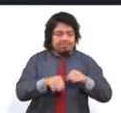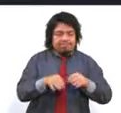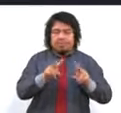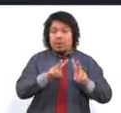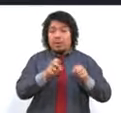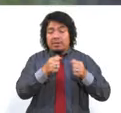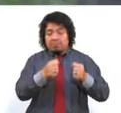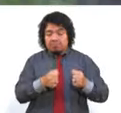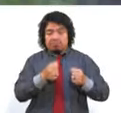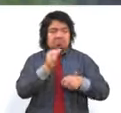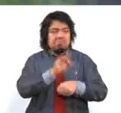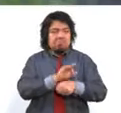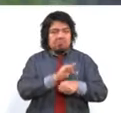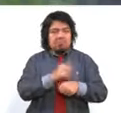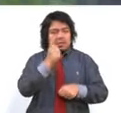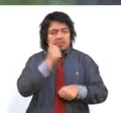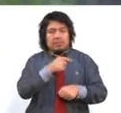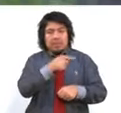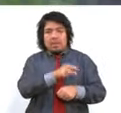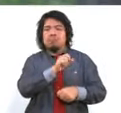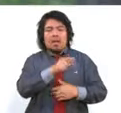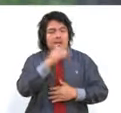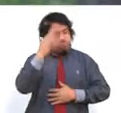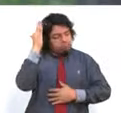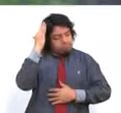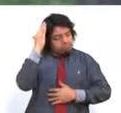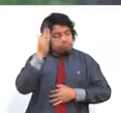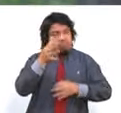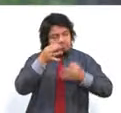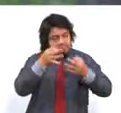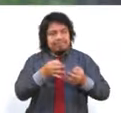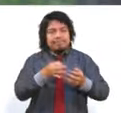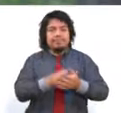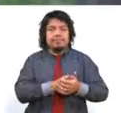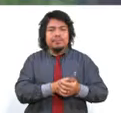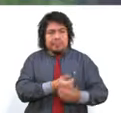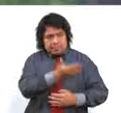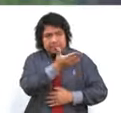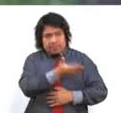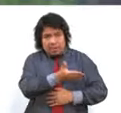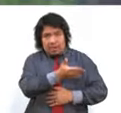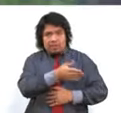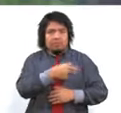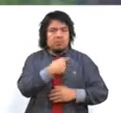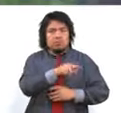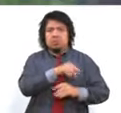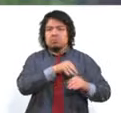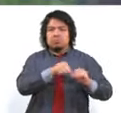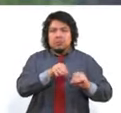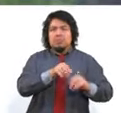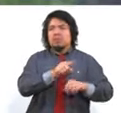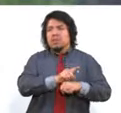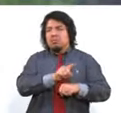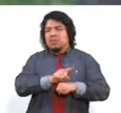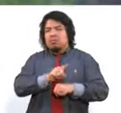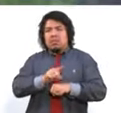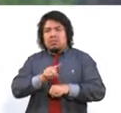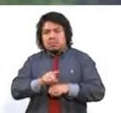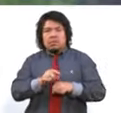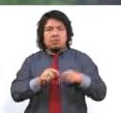seguridad, sino es un gran líder de la corporación. Él, con su trabajo cotidiano, con